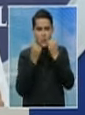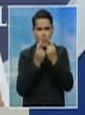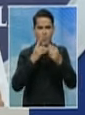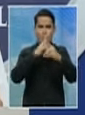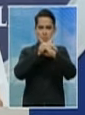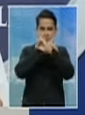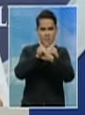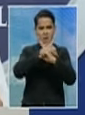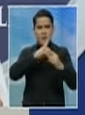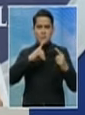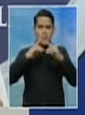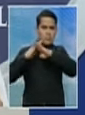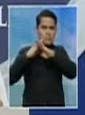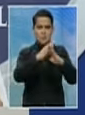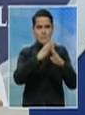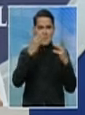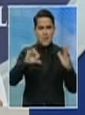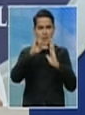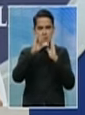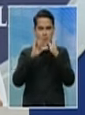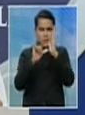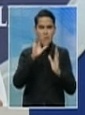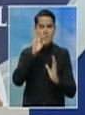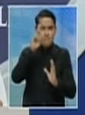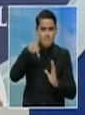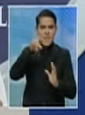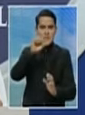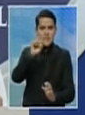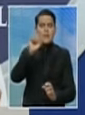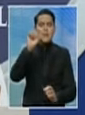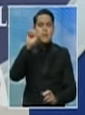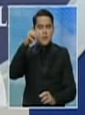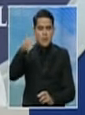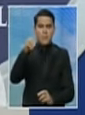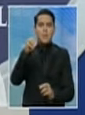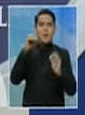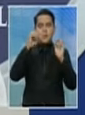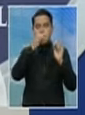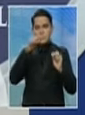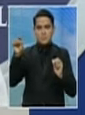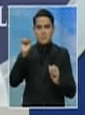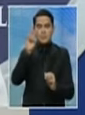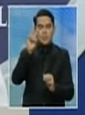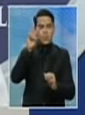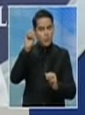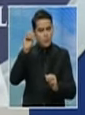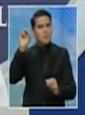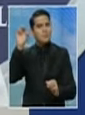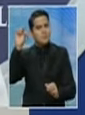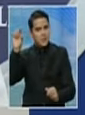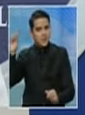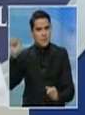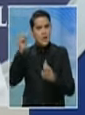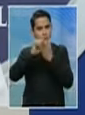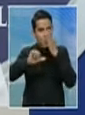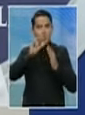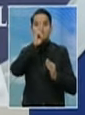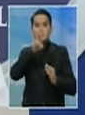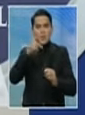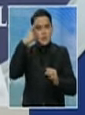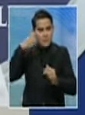aprobó mediante el decreto PCM 21-2020 la restricción de algunas garantías